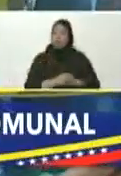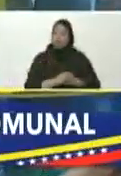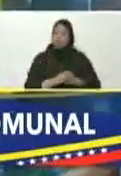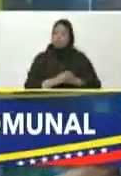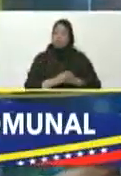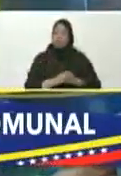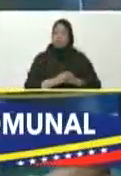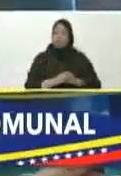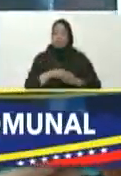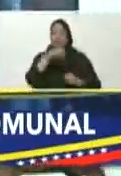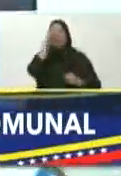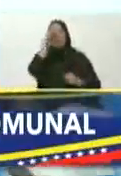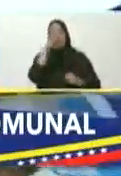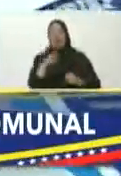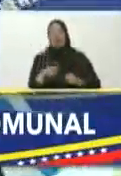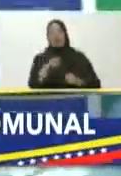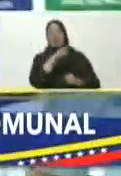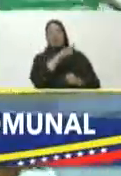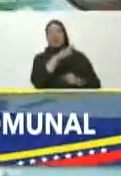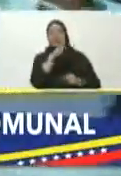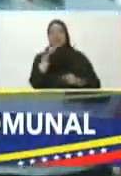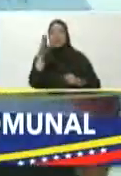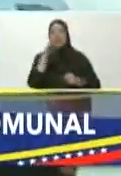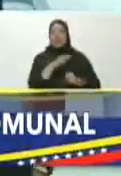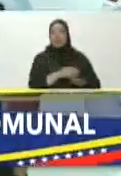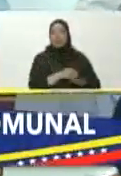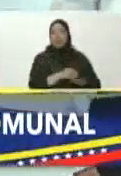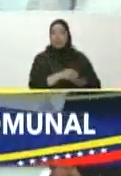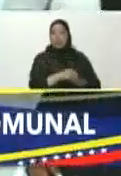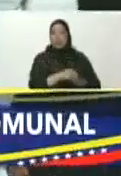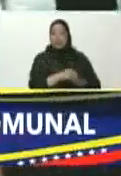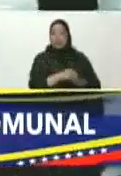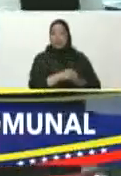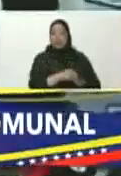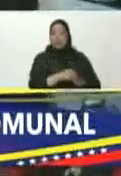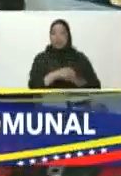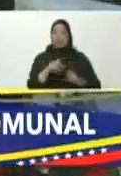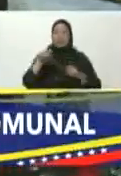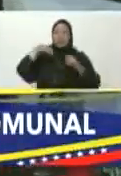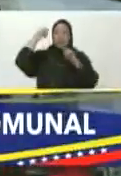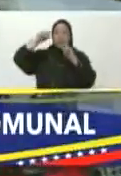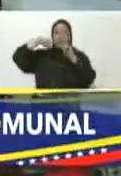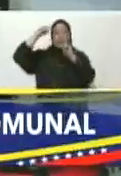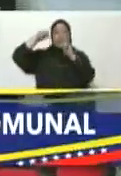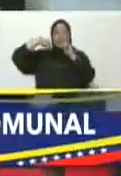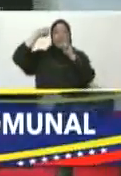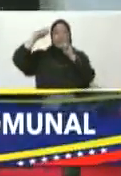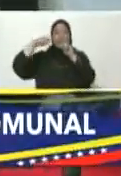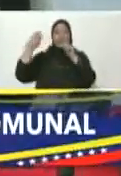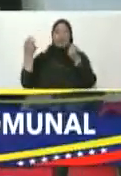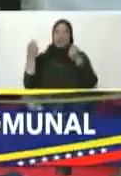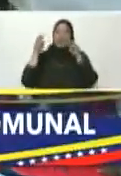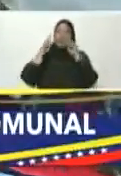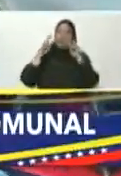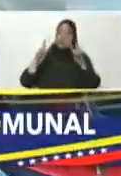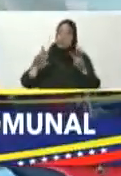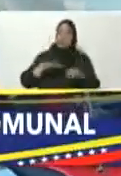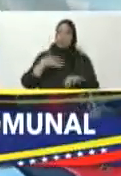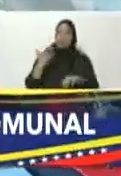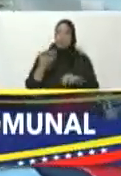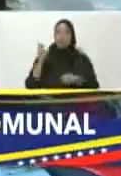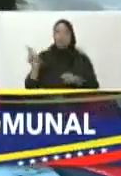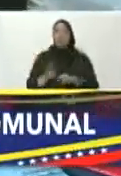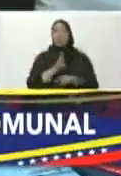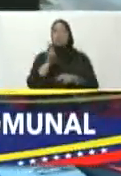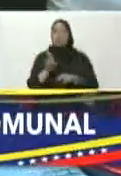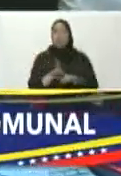Dios me la bendiga, pues. Este, mire, es un radio cámara. Sí, presidente, esto inclusive lo pueden